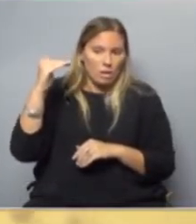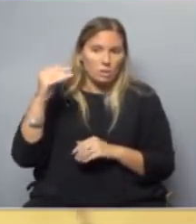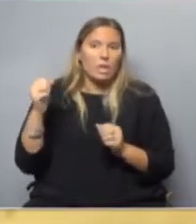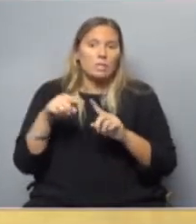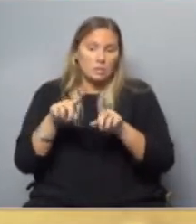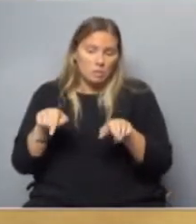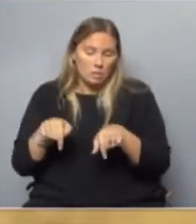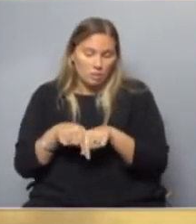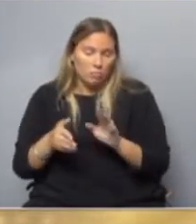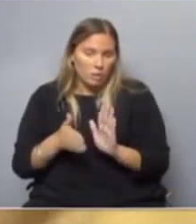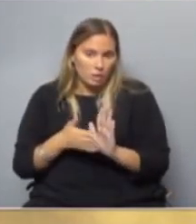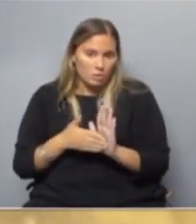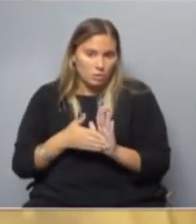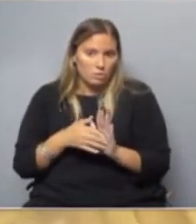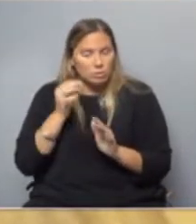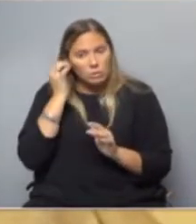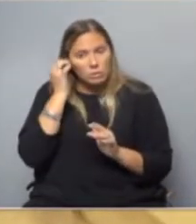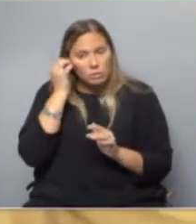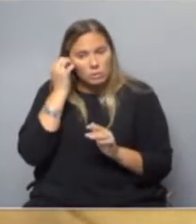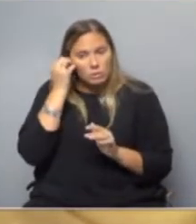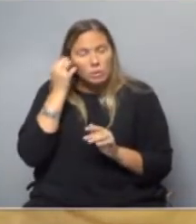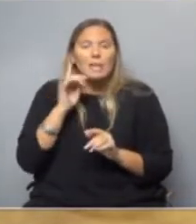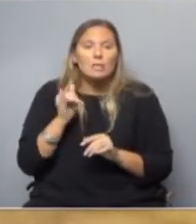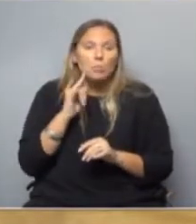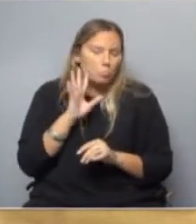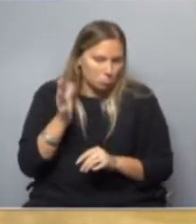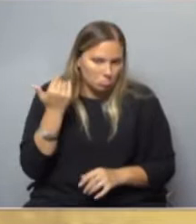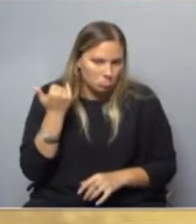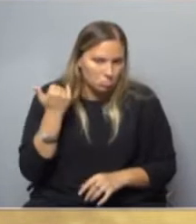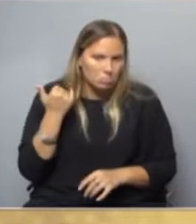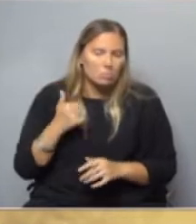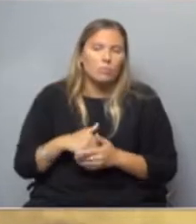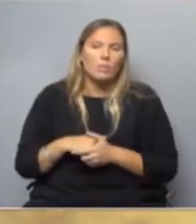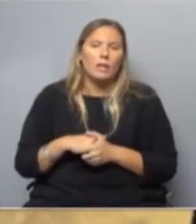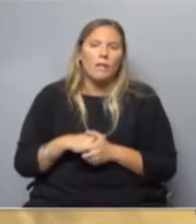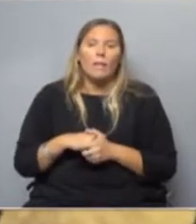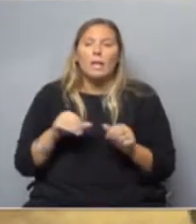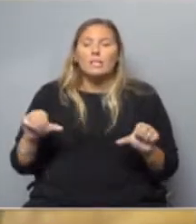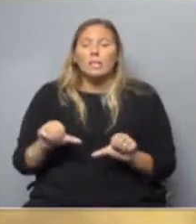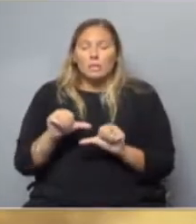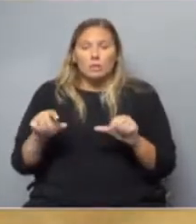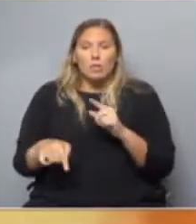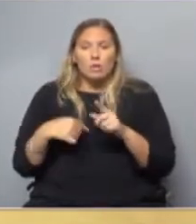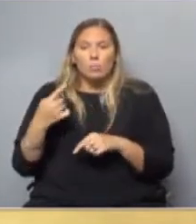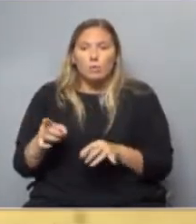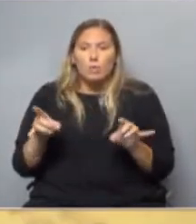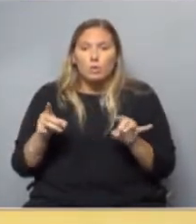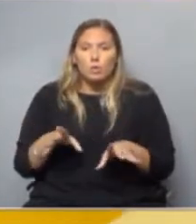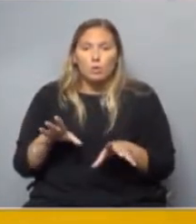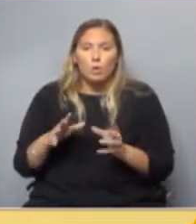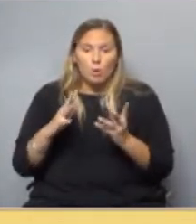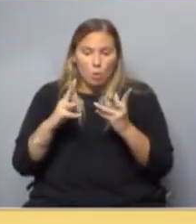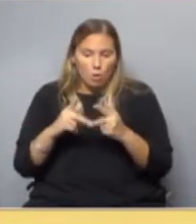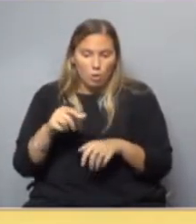certificación. Fernando. Sí, perdón. No, te escucho. Lo que se hizo luego fue simplemente montar